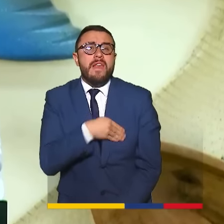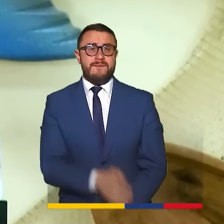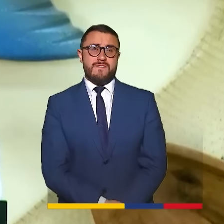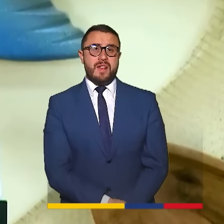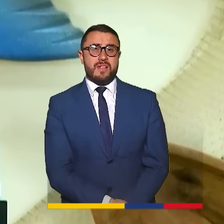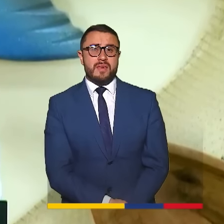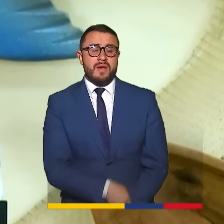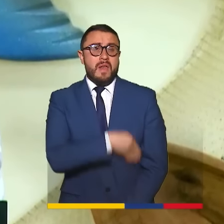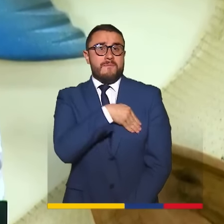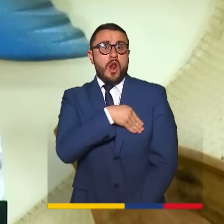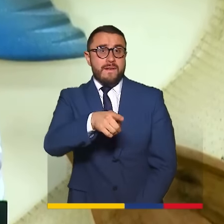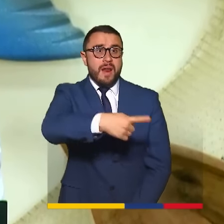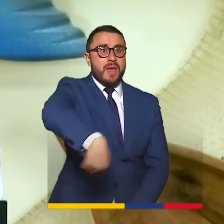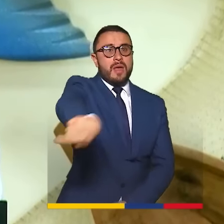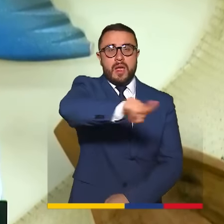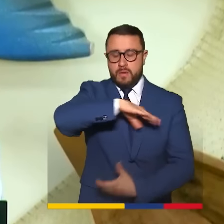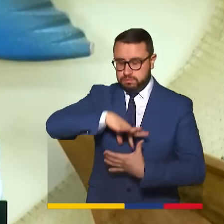resucitado en sus almas.